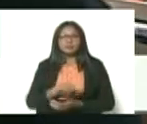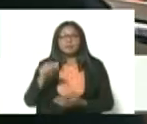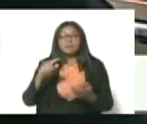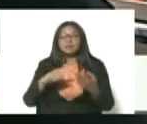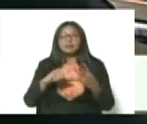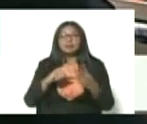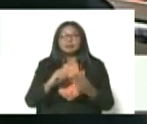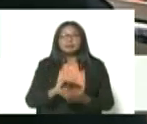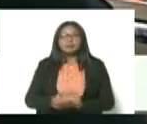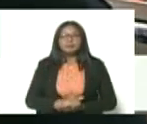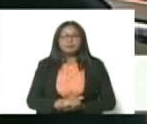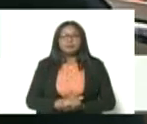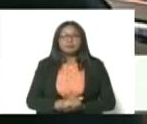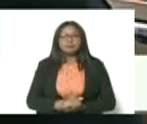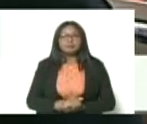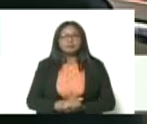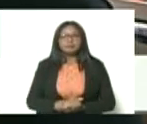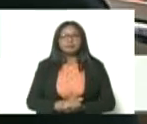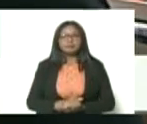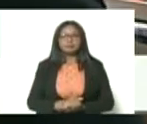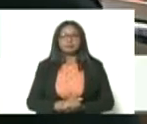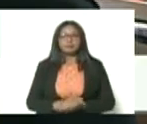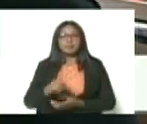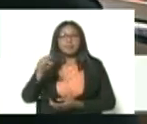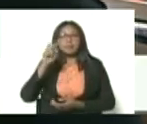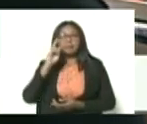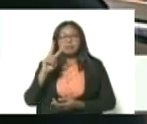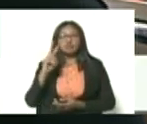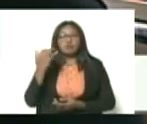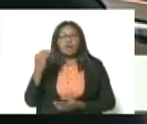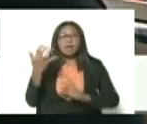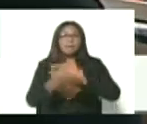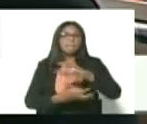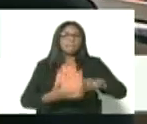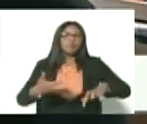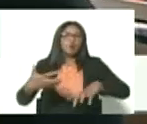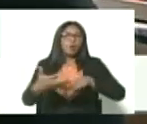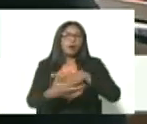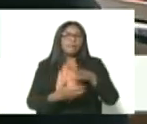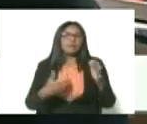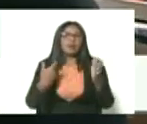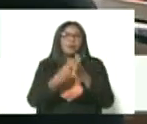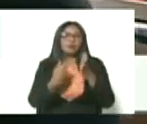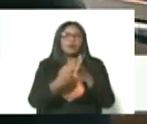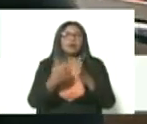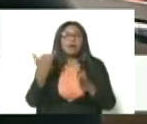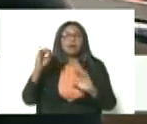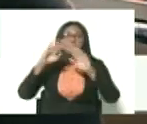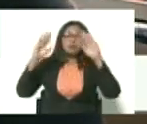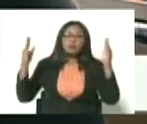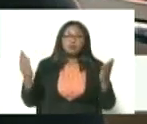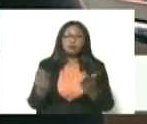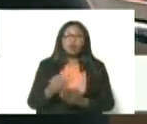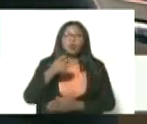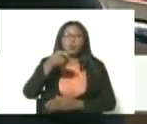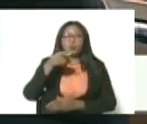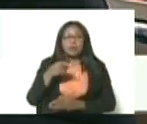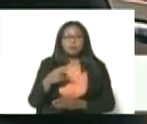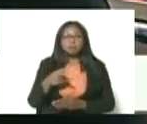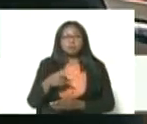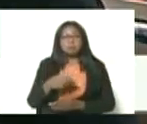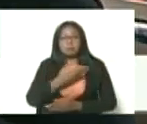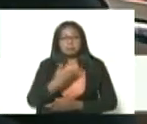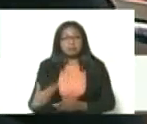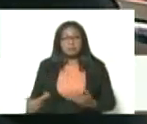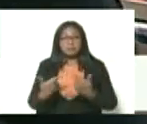que dijo sobre el problema que hay con las vacunas a nivel mundial, ¿usted permitiría